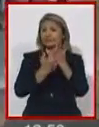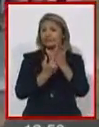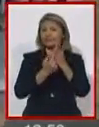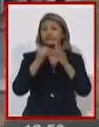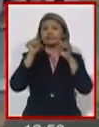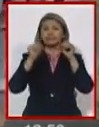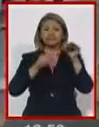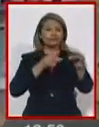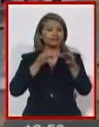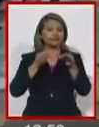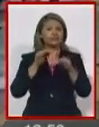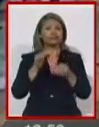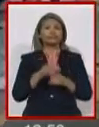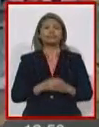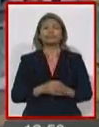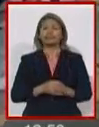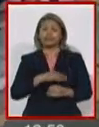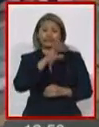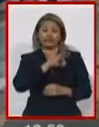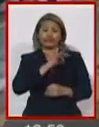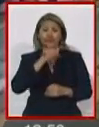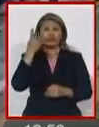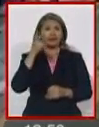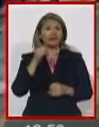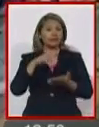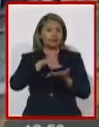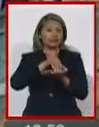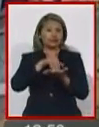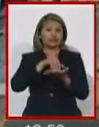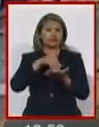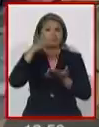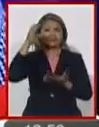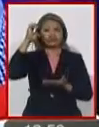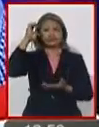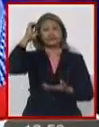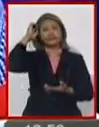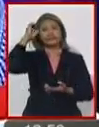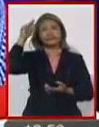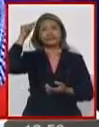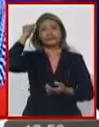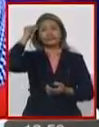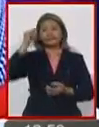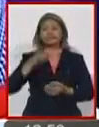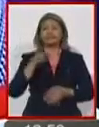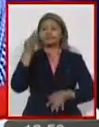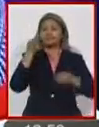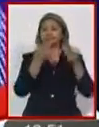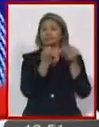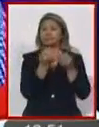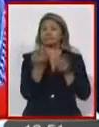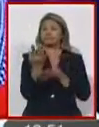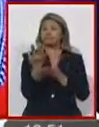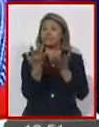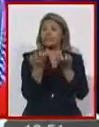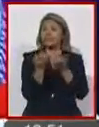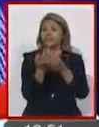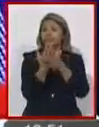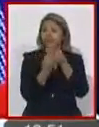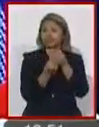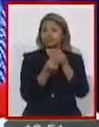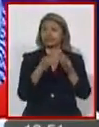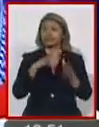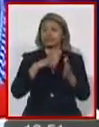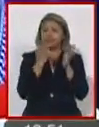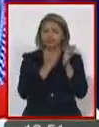tratar en mesas de trabajo sin aprovechar la situación para tratar de desestabilizar al gobierno. Si alguien quiere sustentar la abrogación, muy bien,